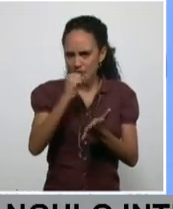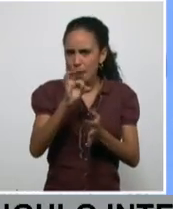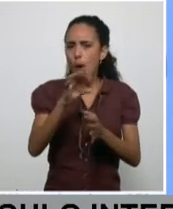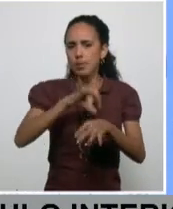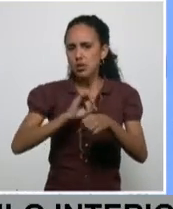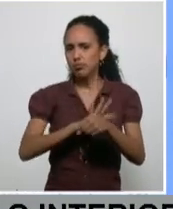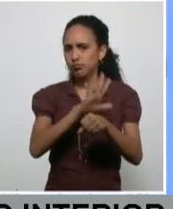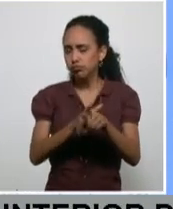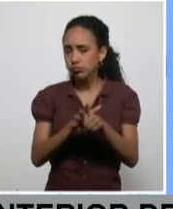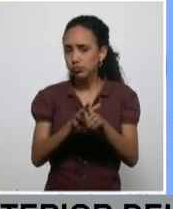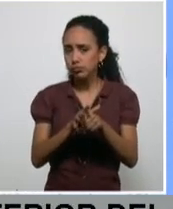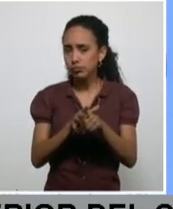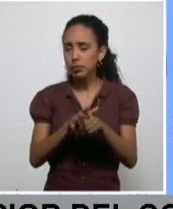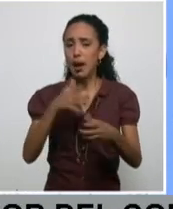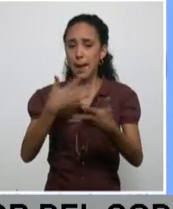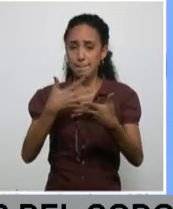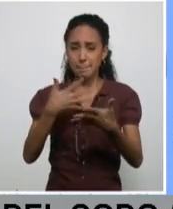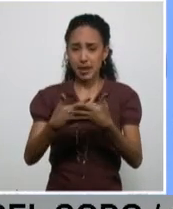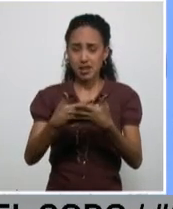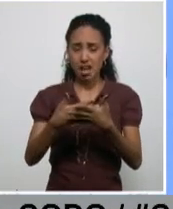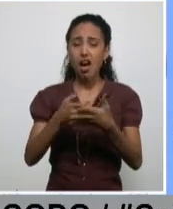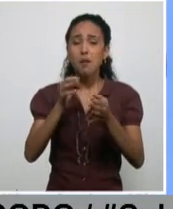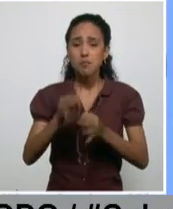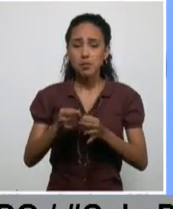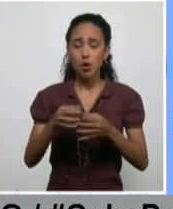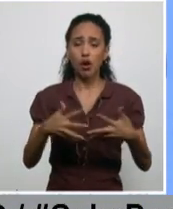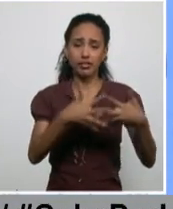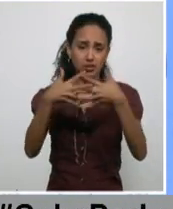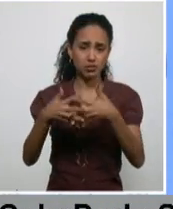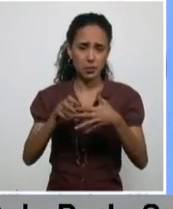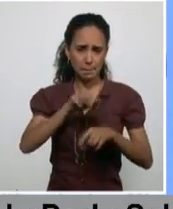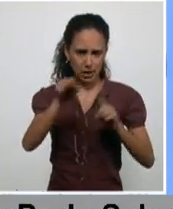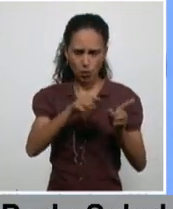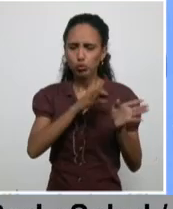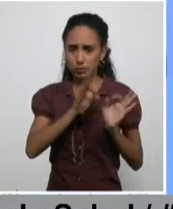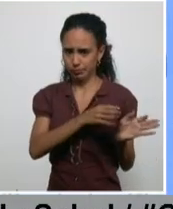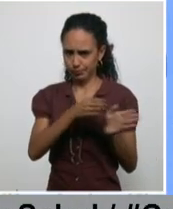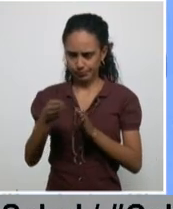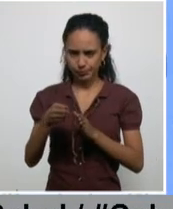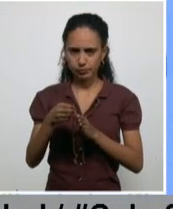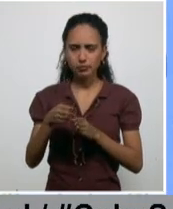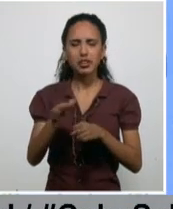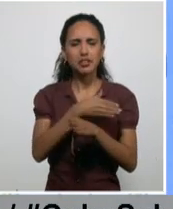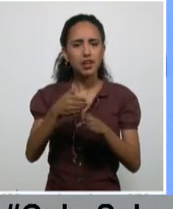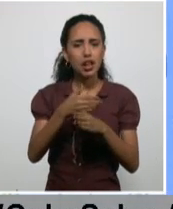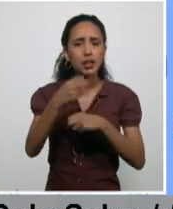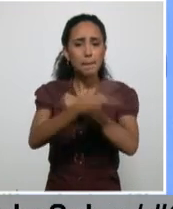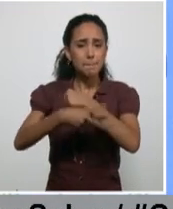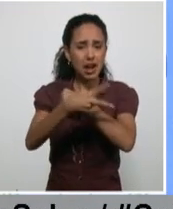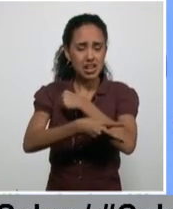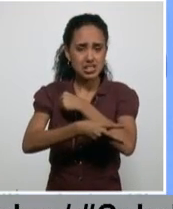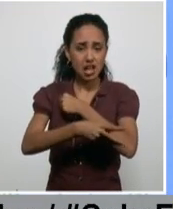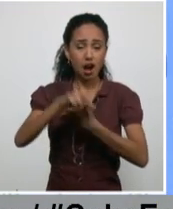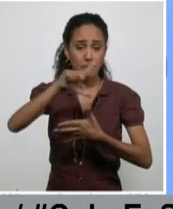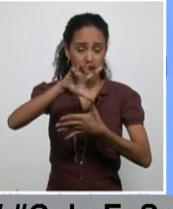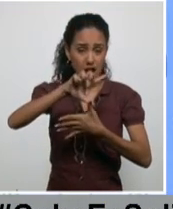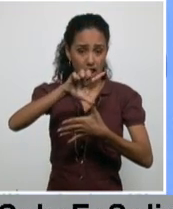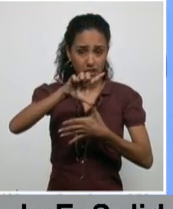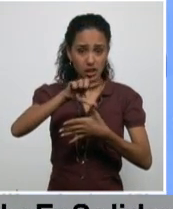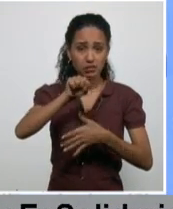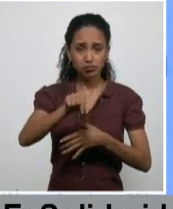agencia estadounidense AP también pregunta. En varios países de América Latina se dio licencia extrapenal o se acudió a otras figuras